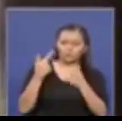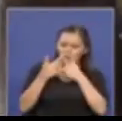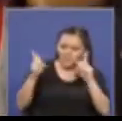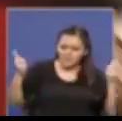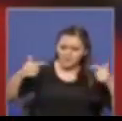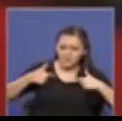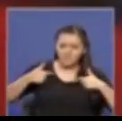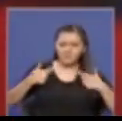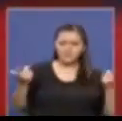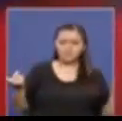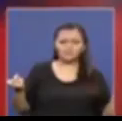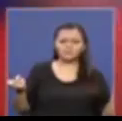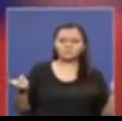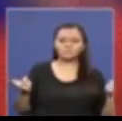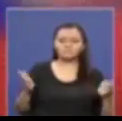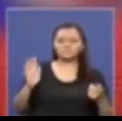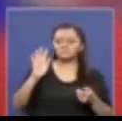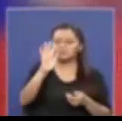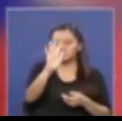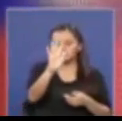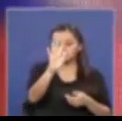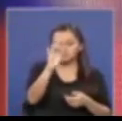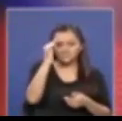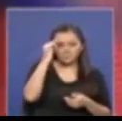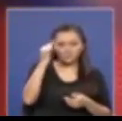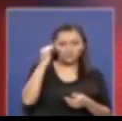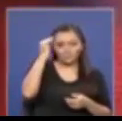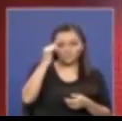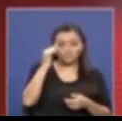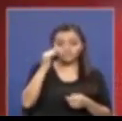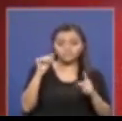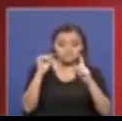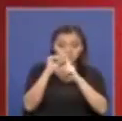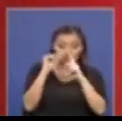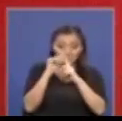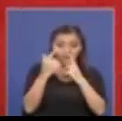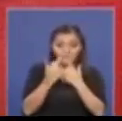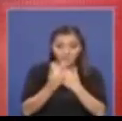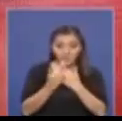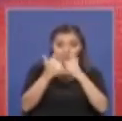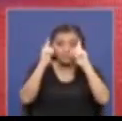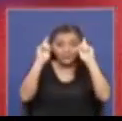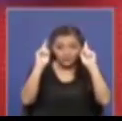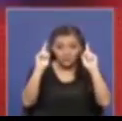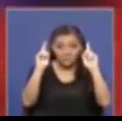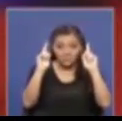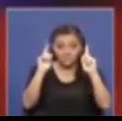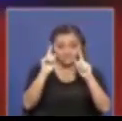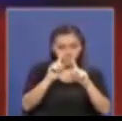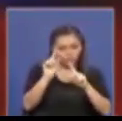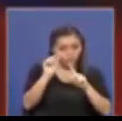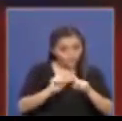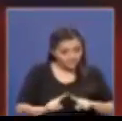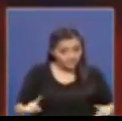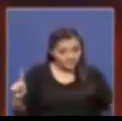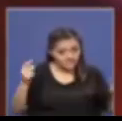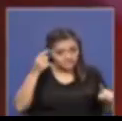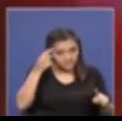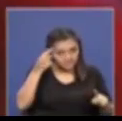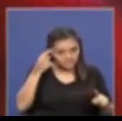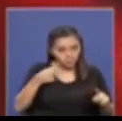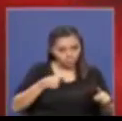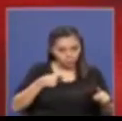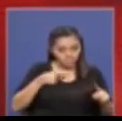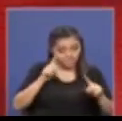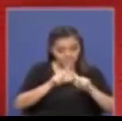libertad. Están locos, no saben lo que es la libertad, ¿no? Es que para los neoliberales, compañeros, esa es la diferencia con